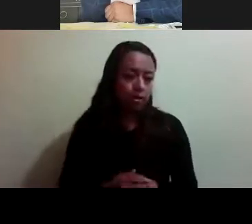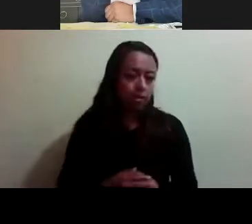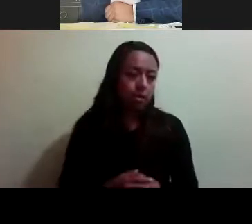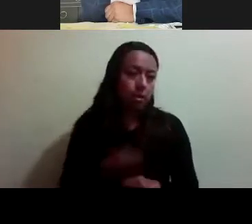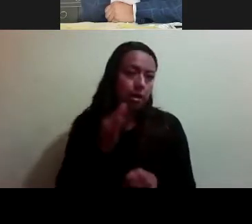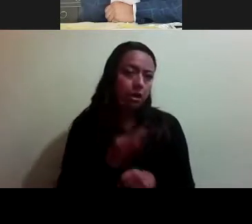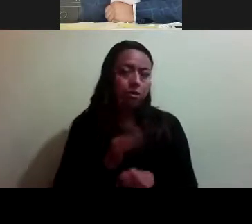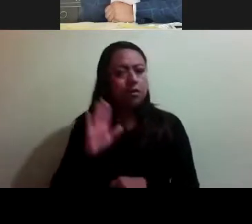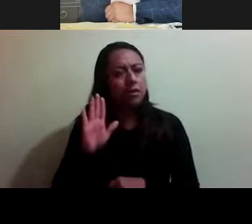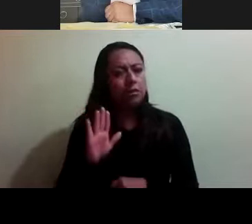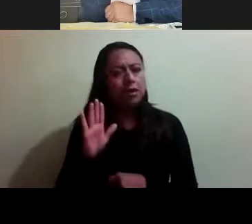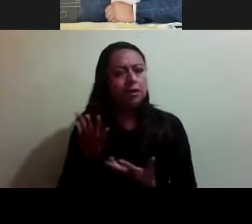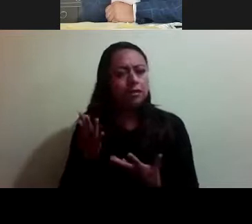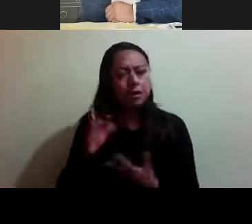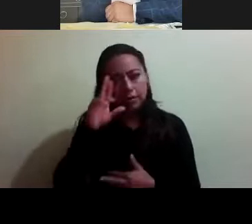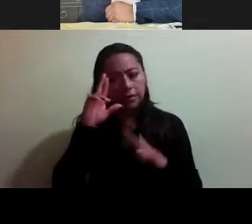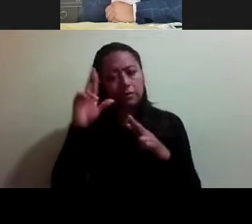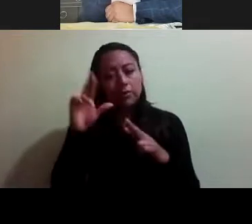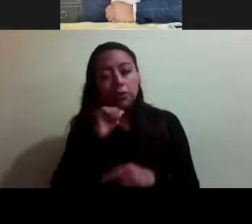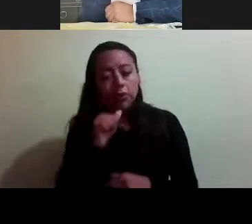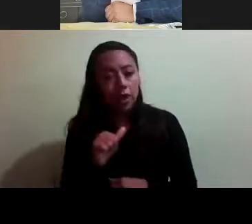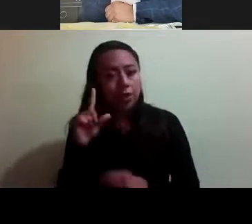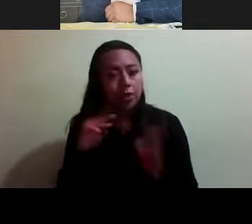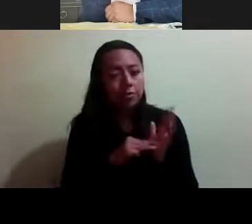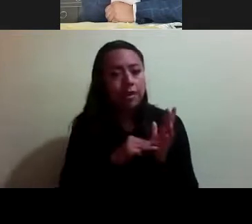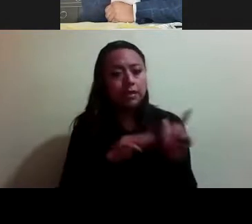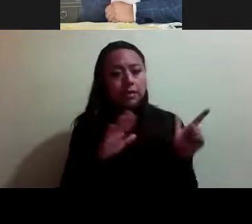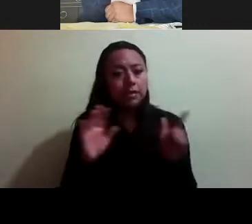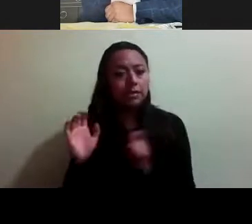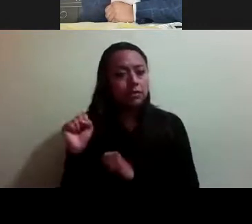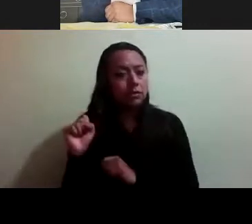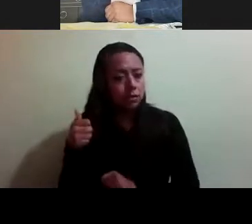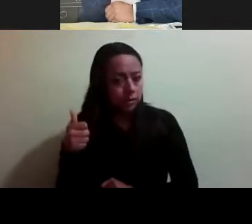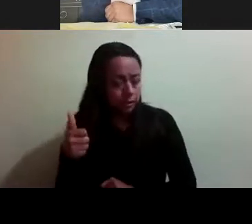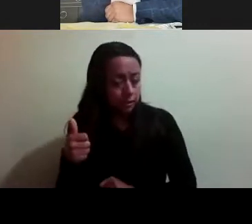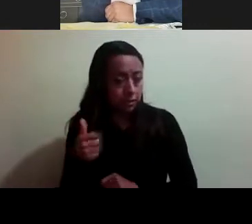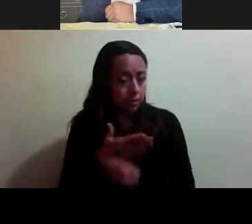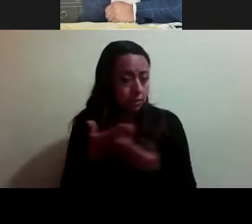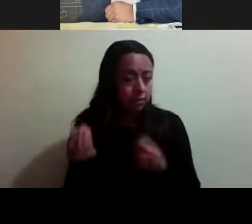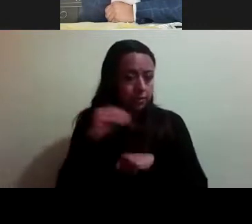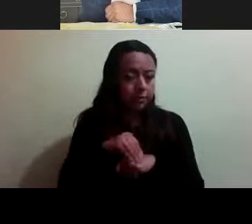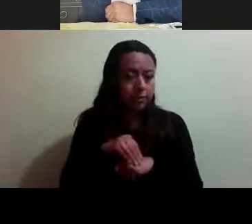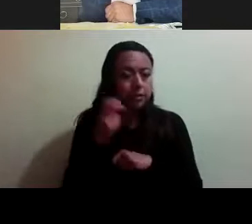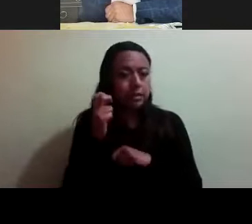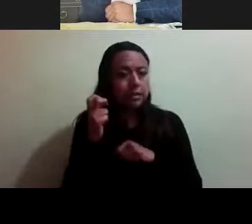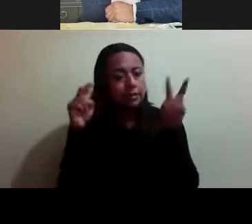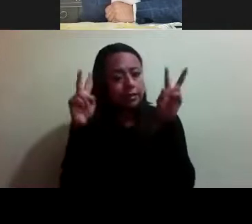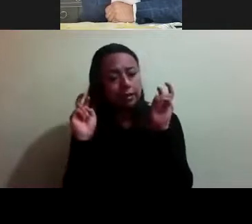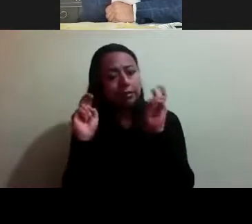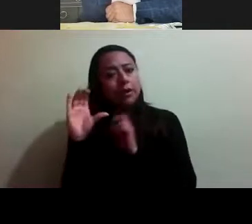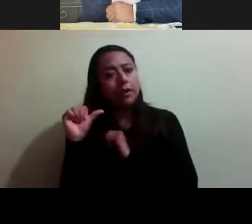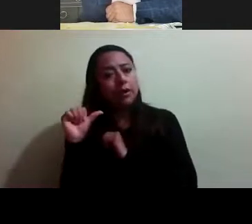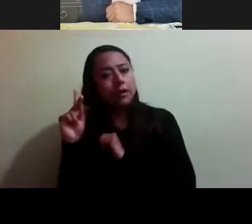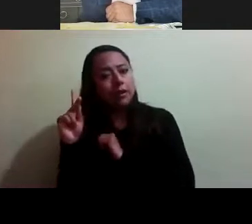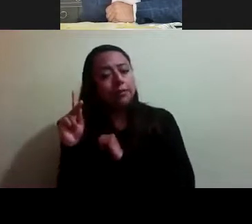los 1.766 y no se contempla el incremento de este tema de capítulo 1000 para los compañeros